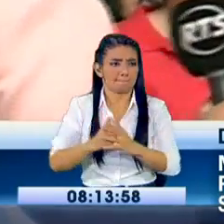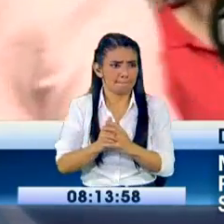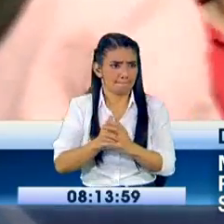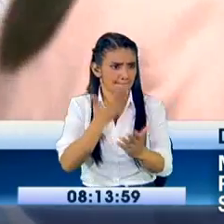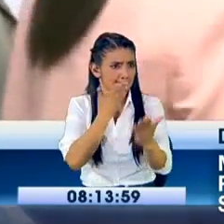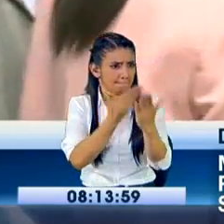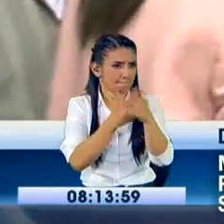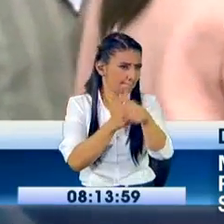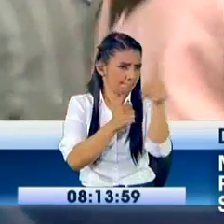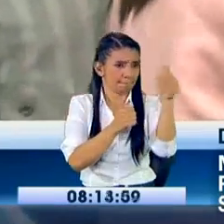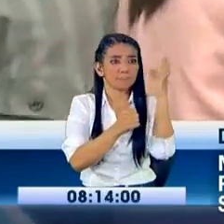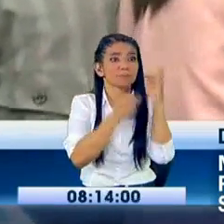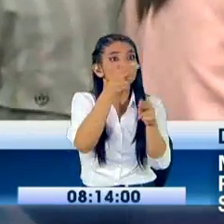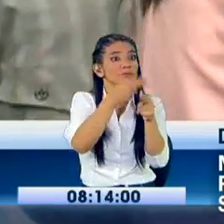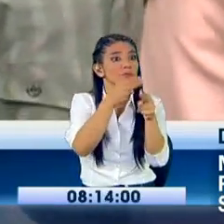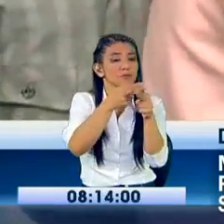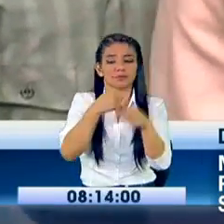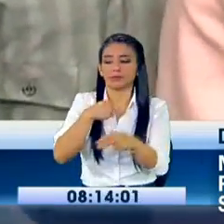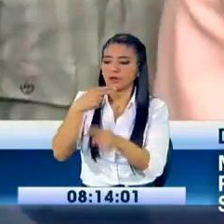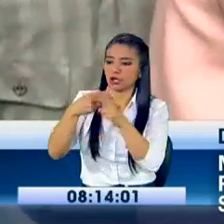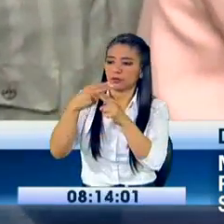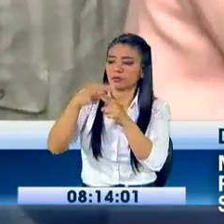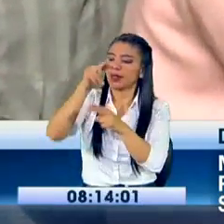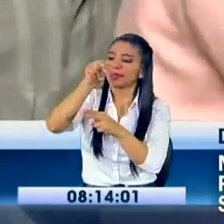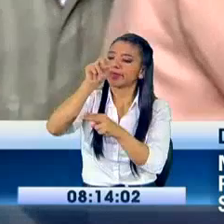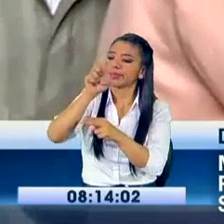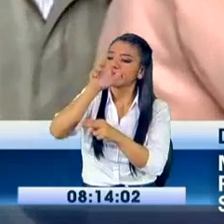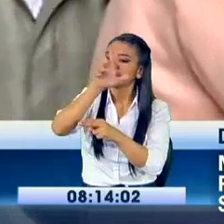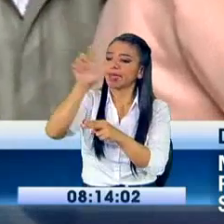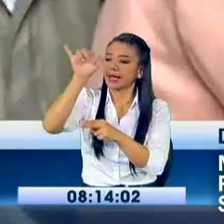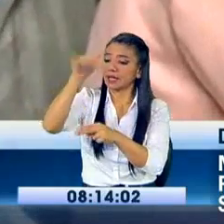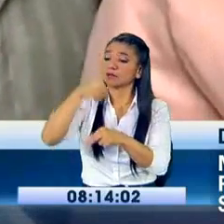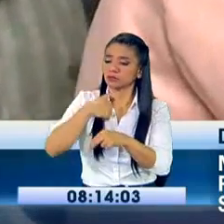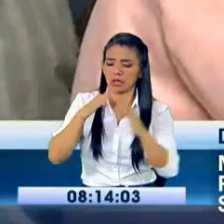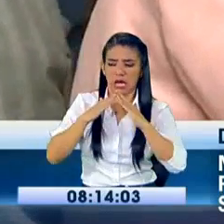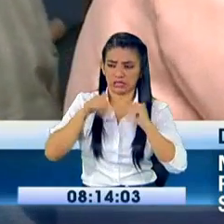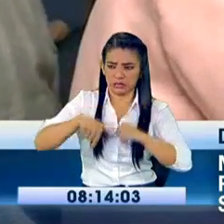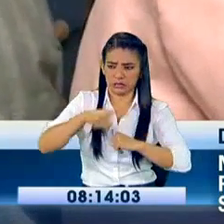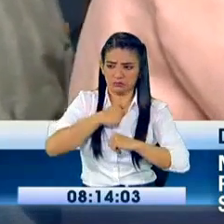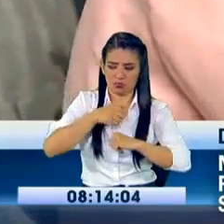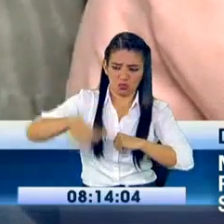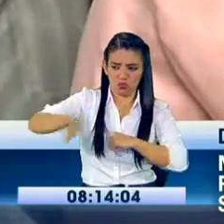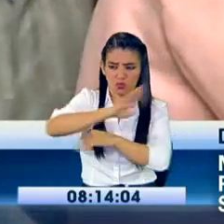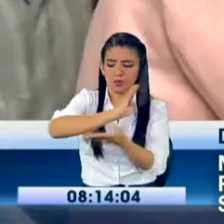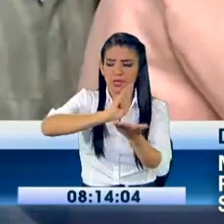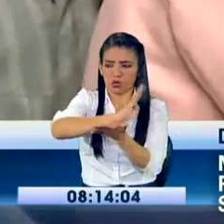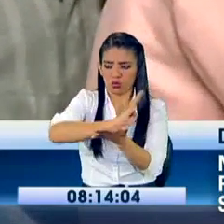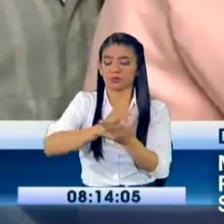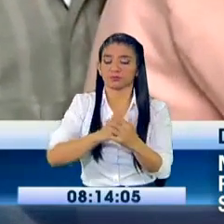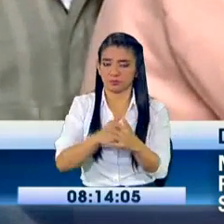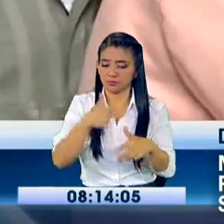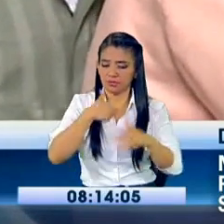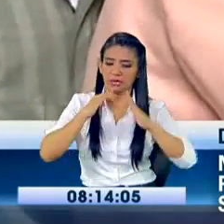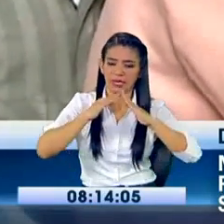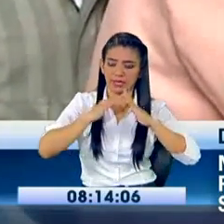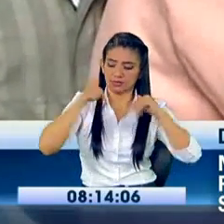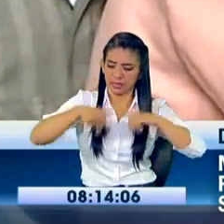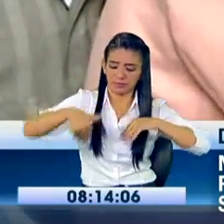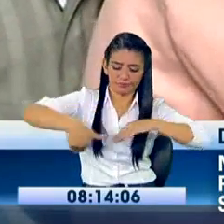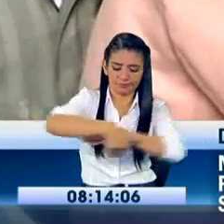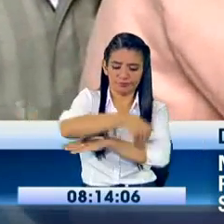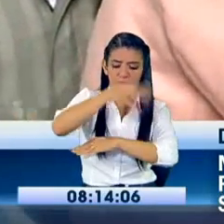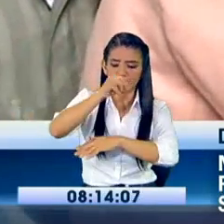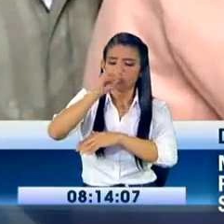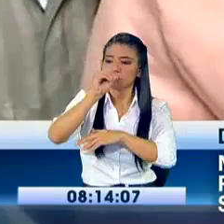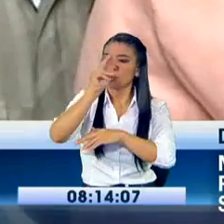muy importantes. Y yo opino que el problema de las trabajadoras sexuales ha sido un problema de antes, de hoy y